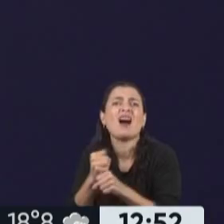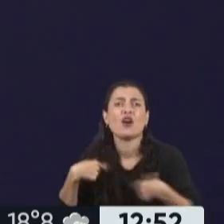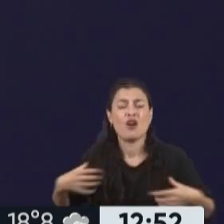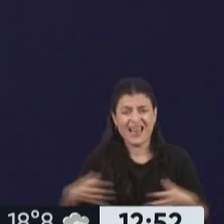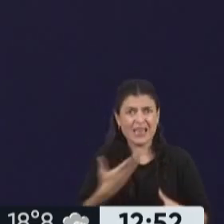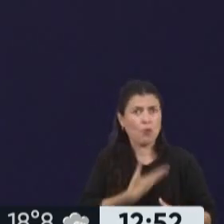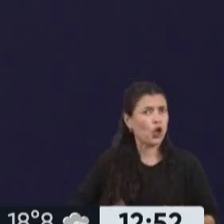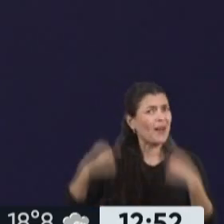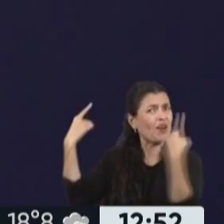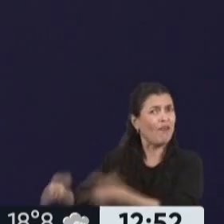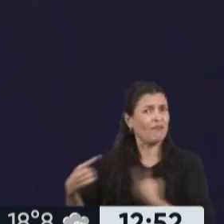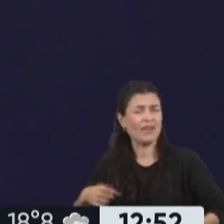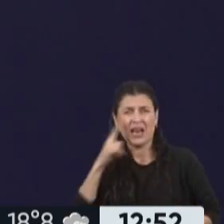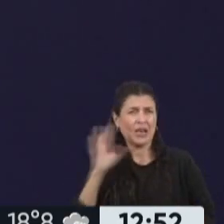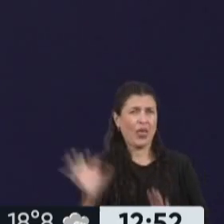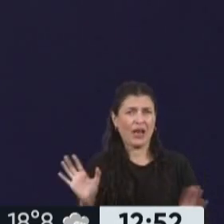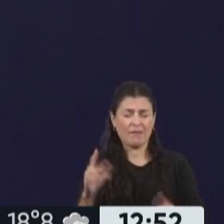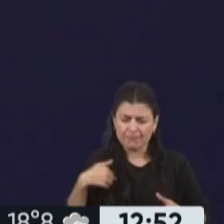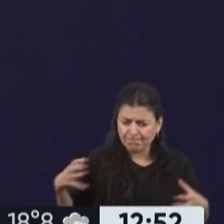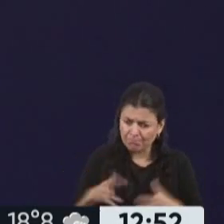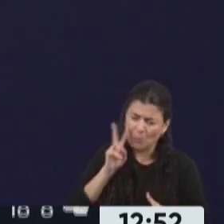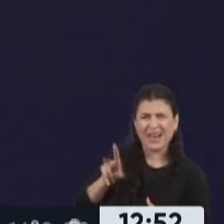nos preocupa y nos